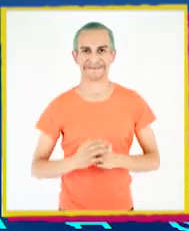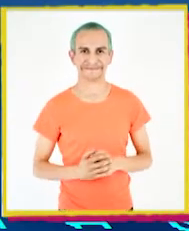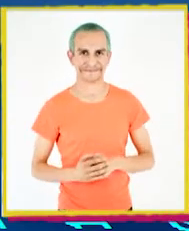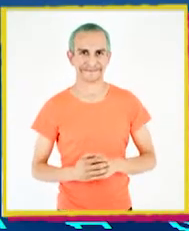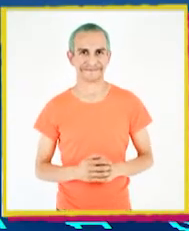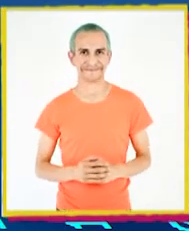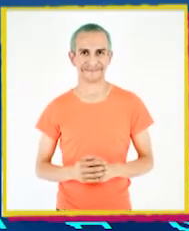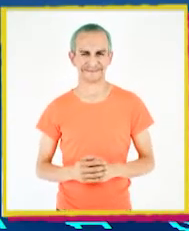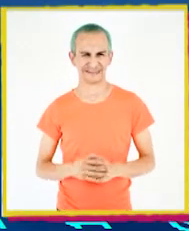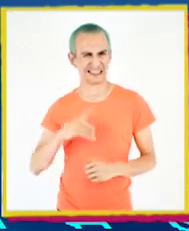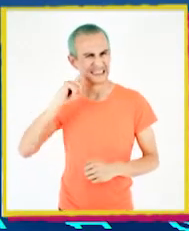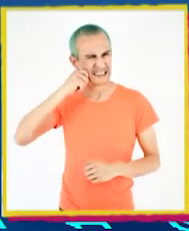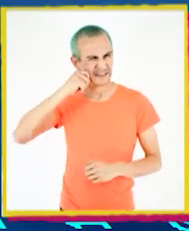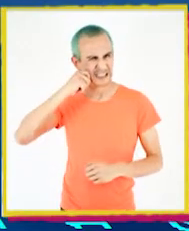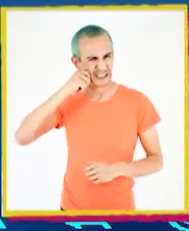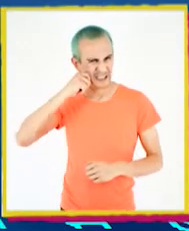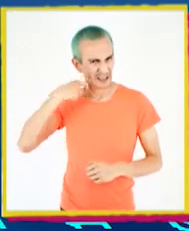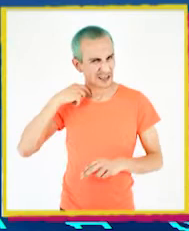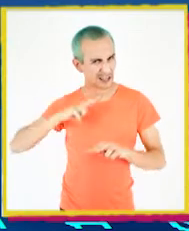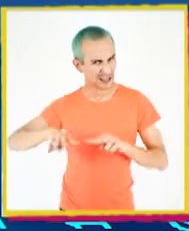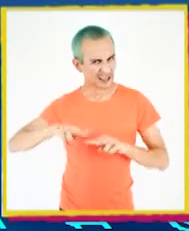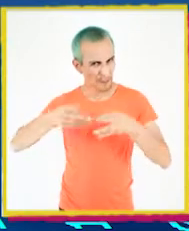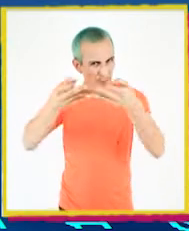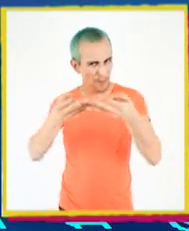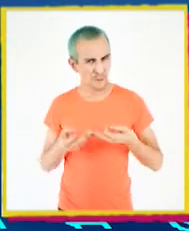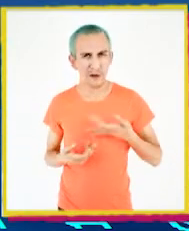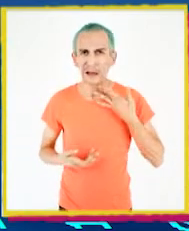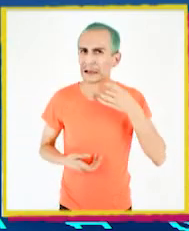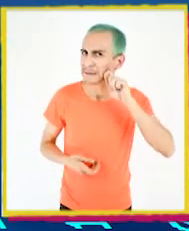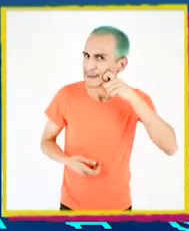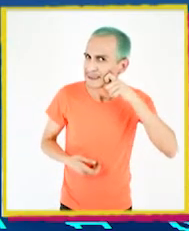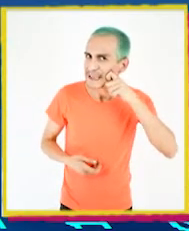70. ¿Y qué significa lo que acabamos de calcular?